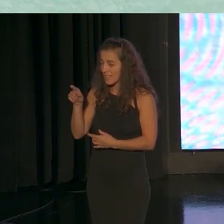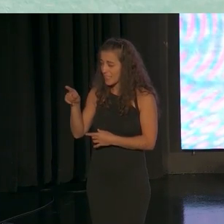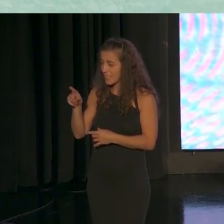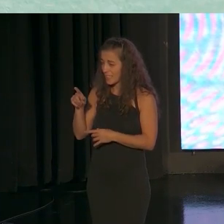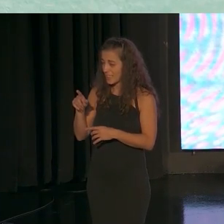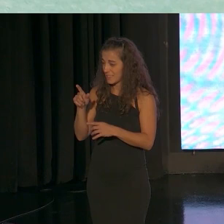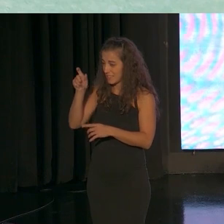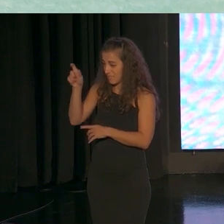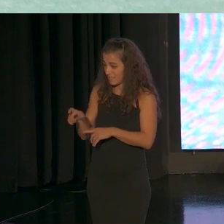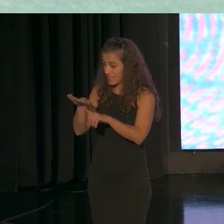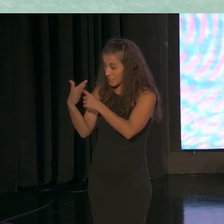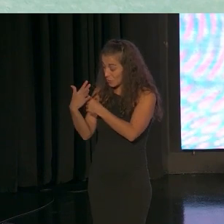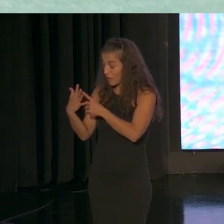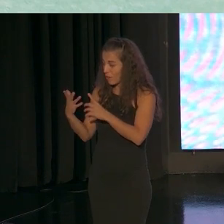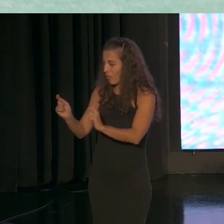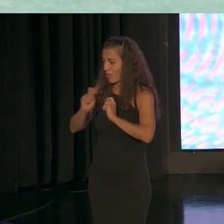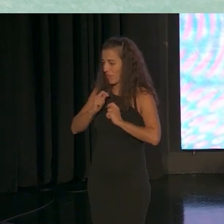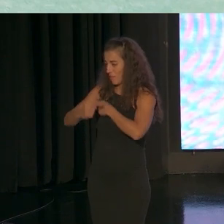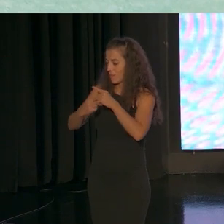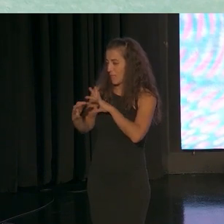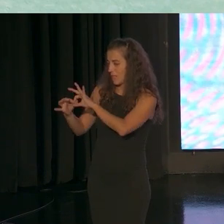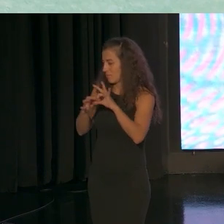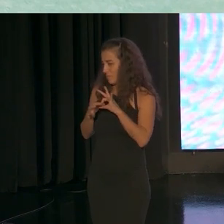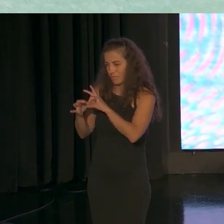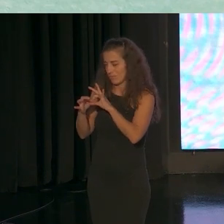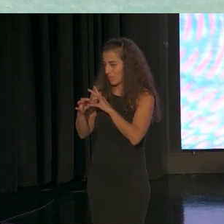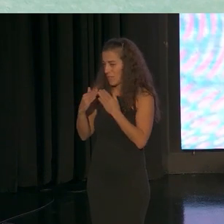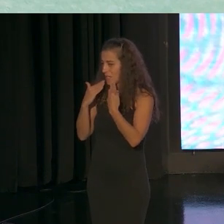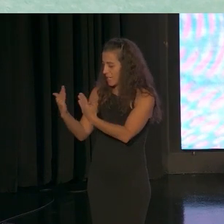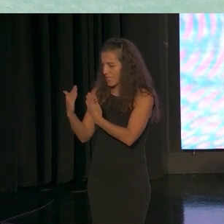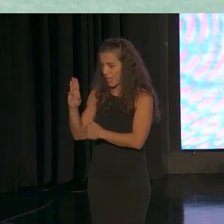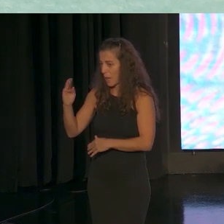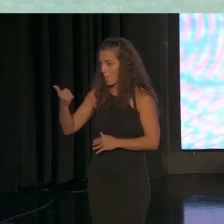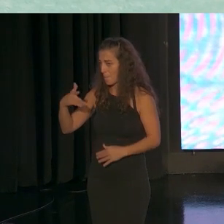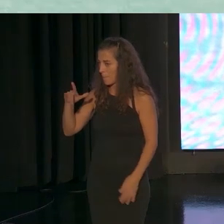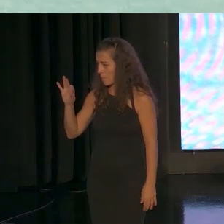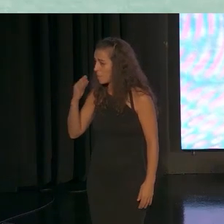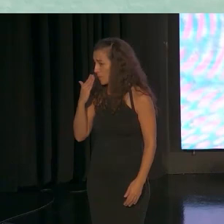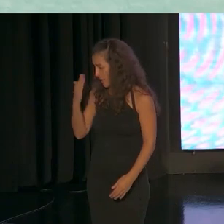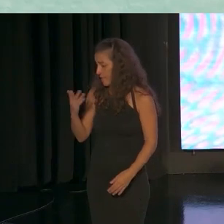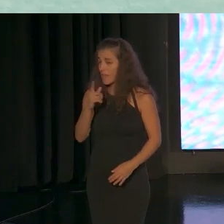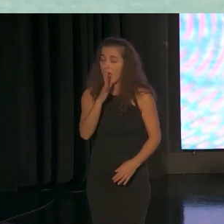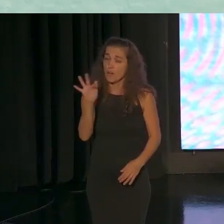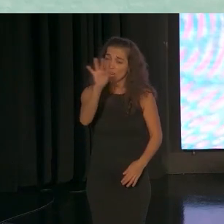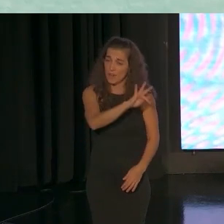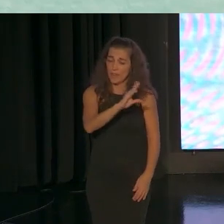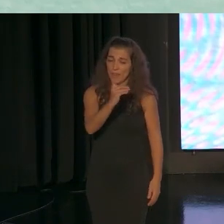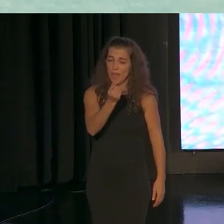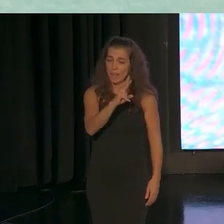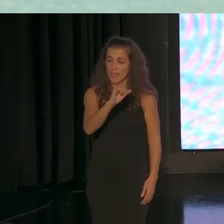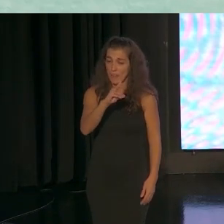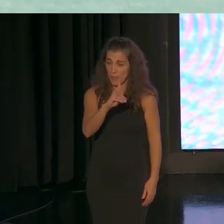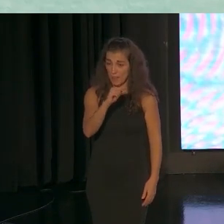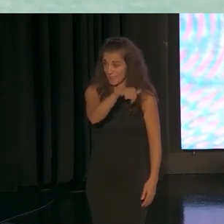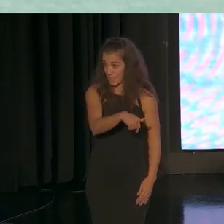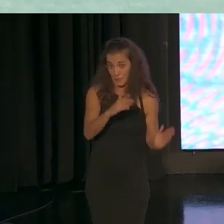de de la familia Muchísimas gracias Pablo de verdad ahora de la mano de David que como veis aquí